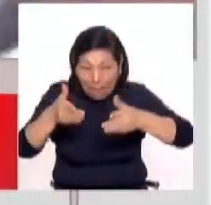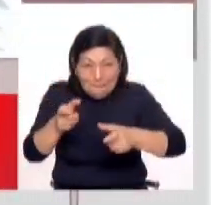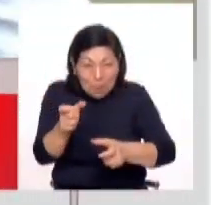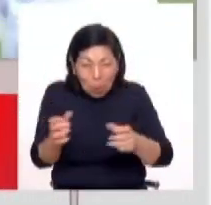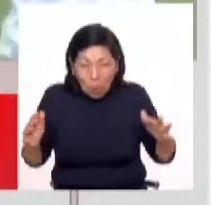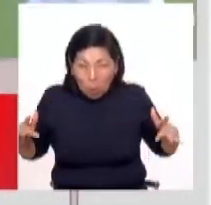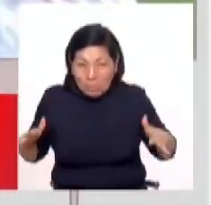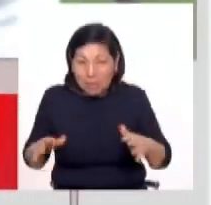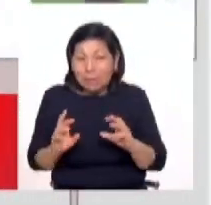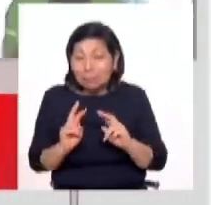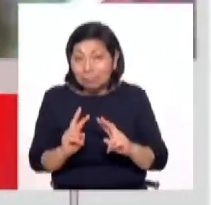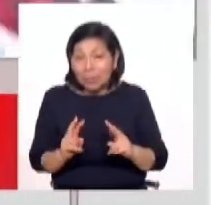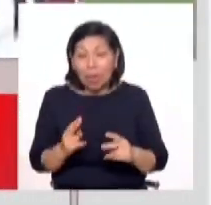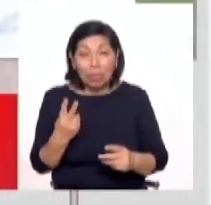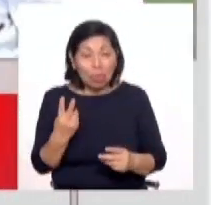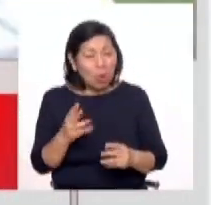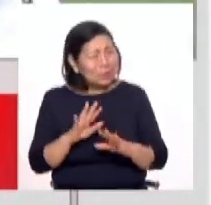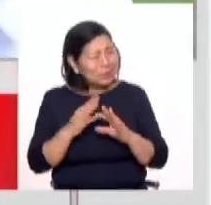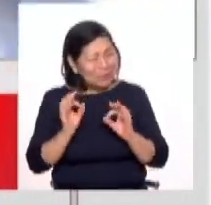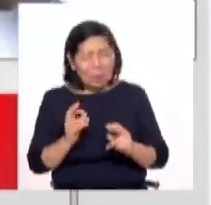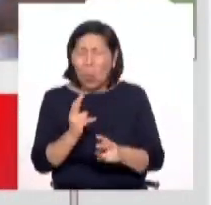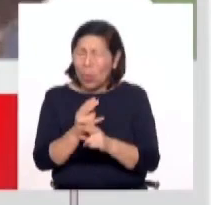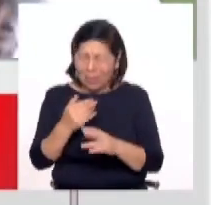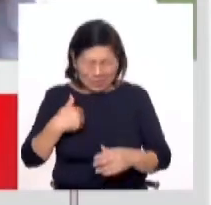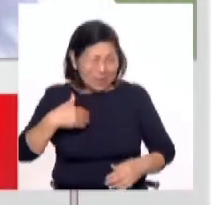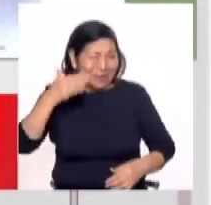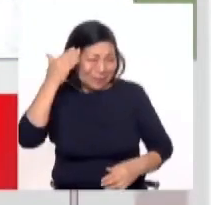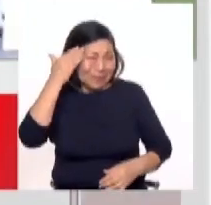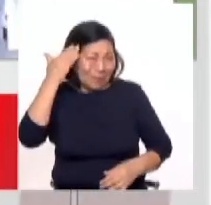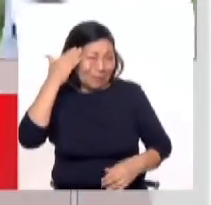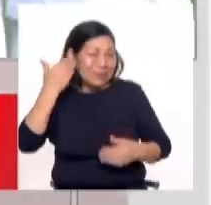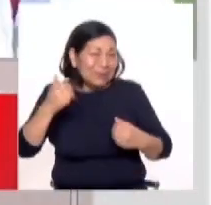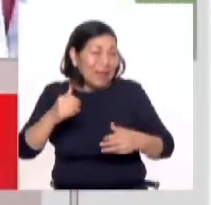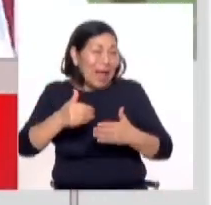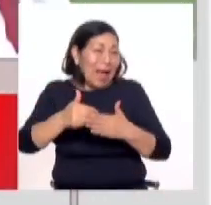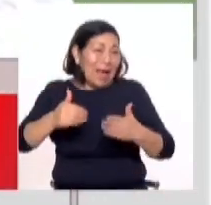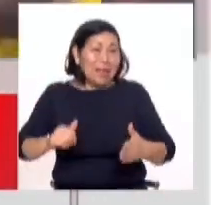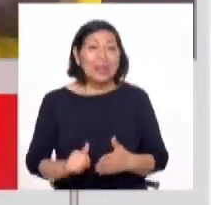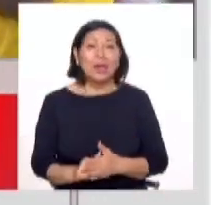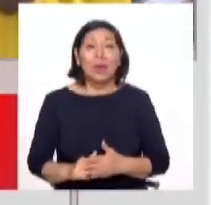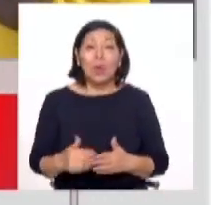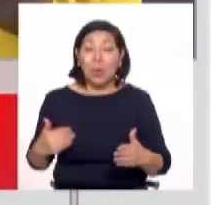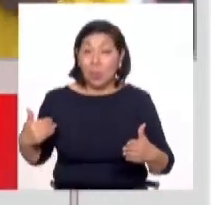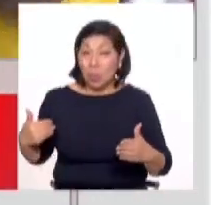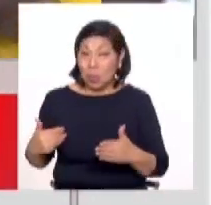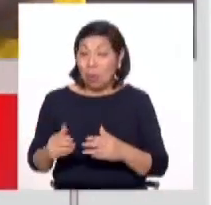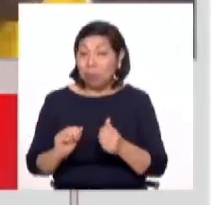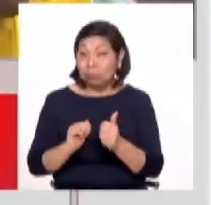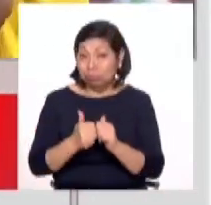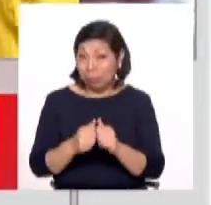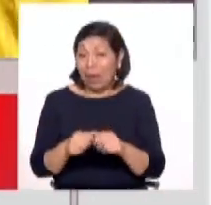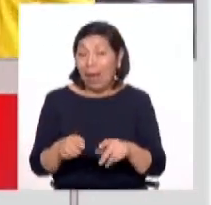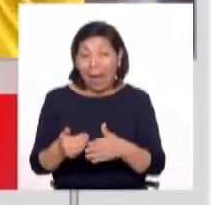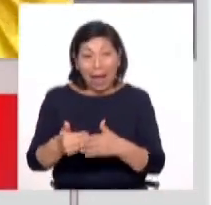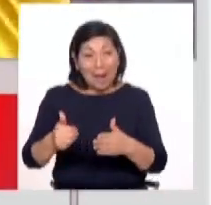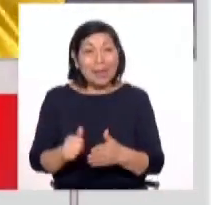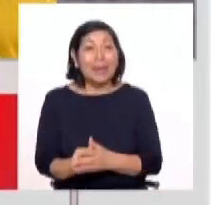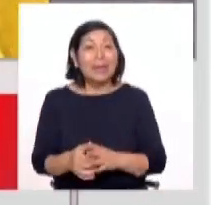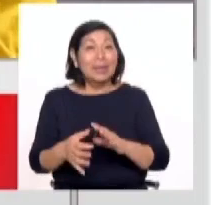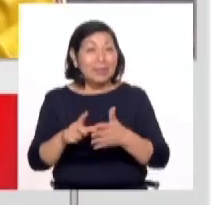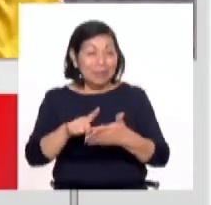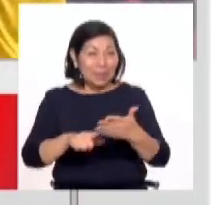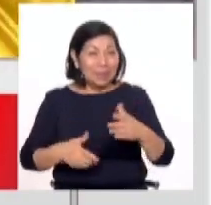personas, hemos tomado todas las providencias. Recordemos que en los últimos eventos deportivos también de la